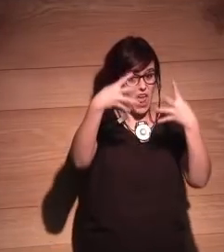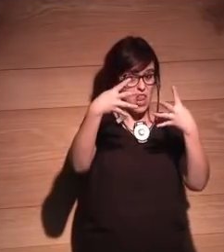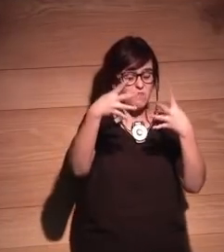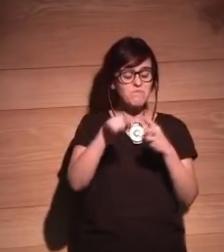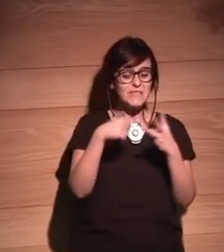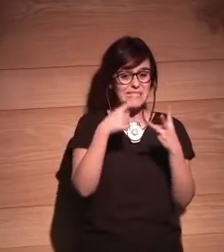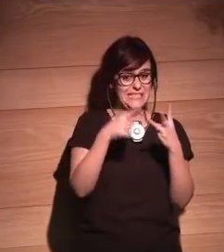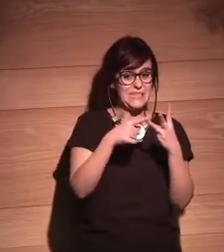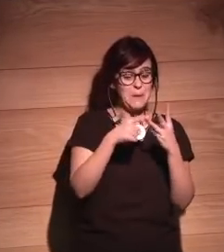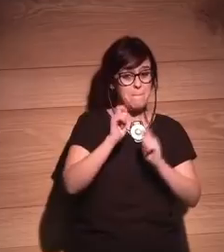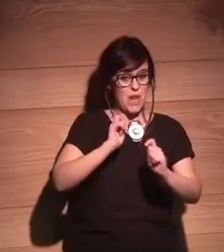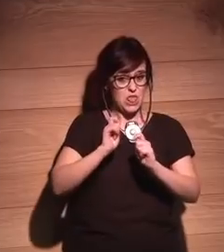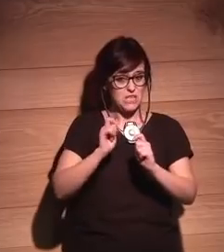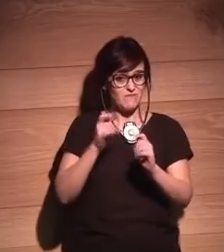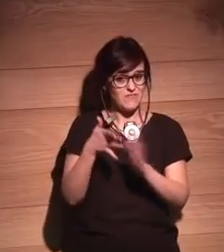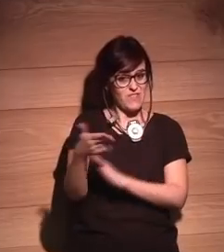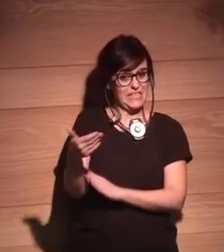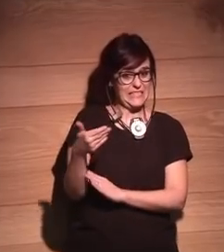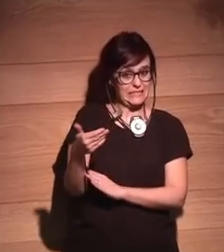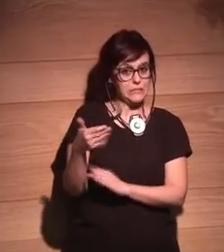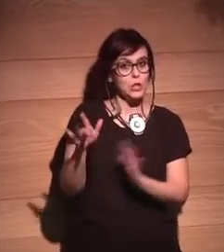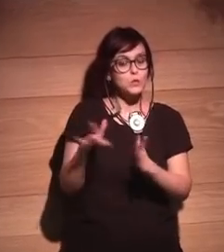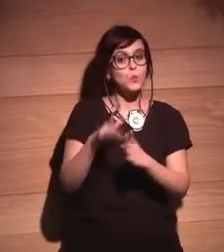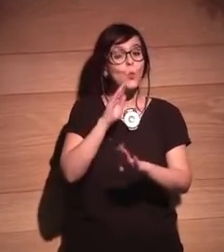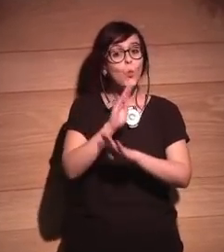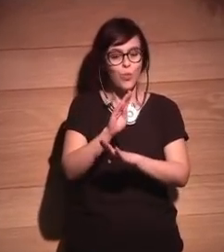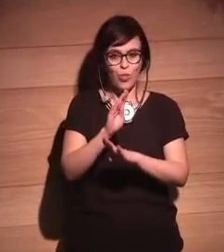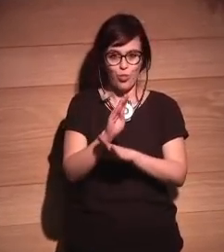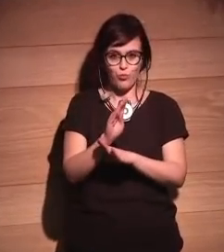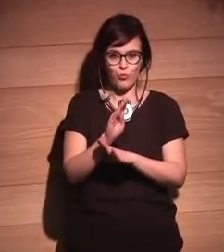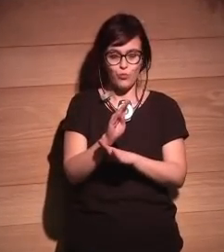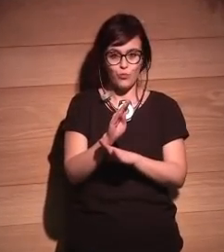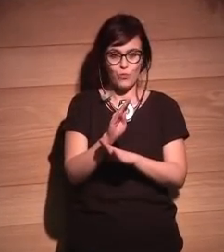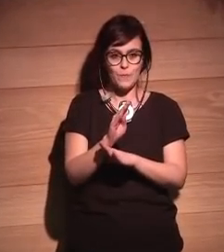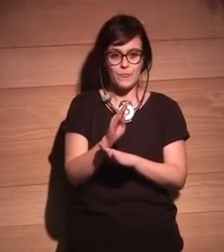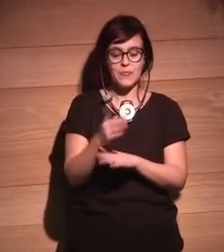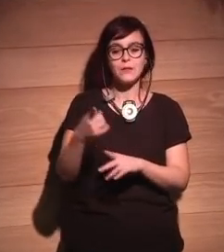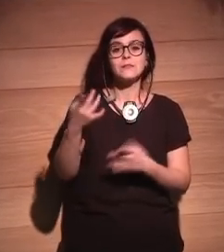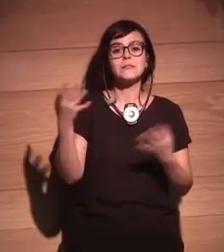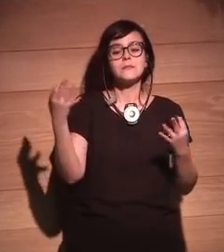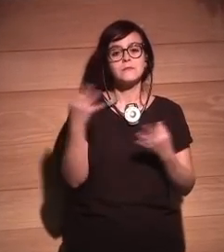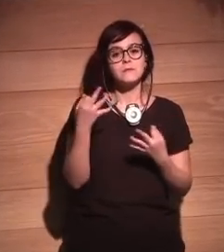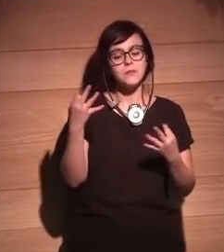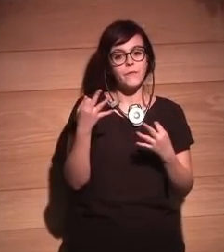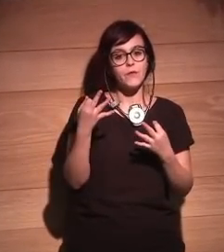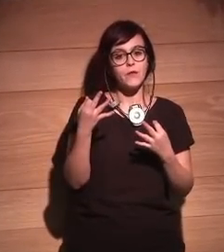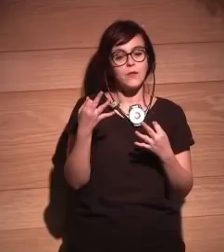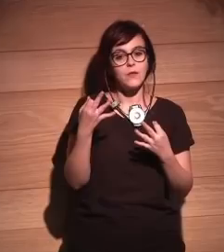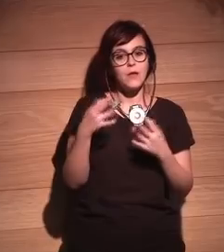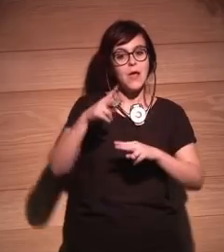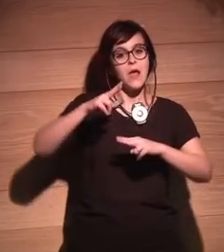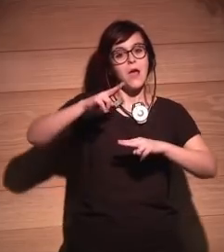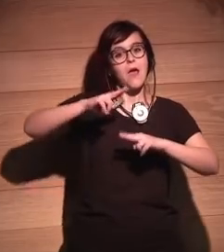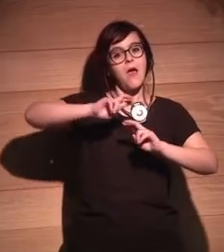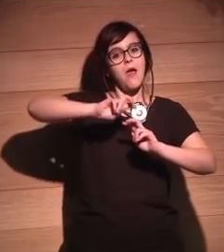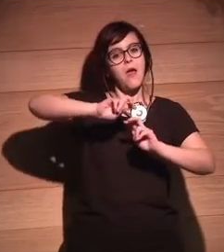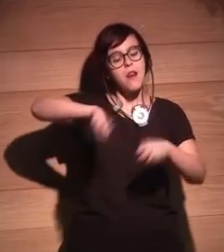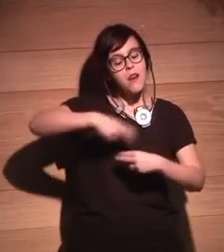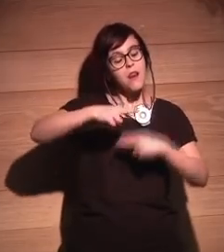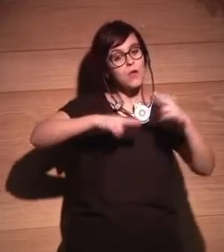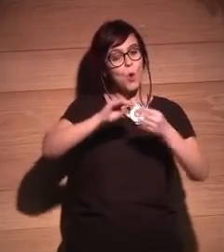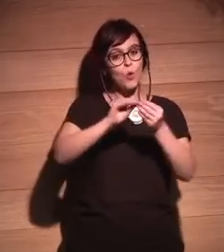Y efectivamente tenemos que tener cuidado con ello. Se trata, por lo tanto, de reconstruir esta